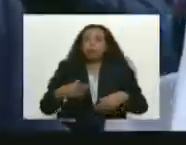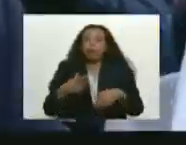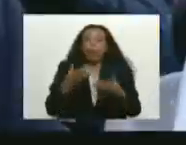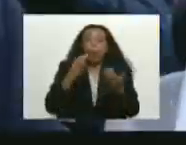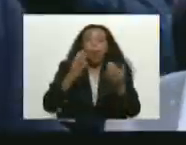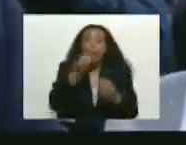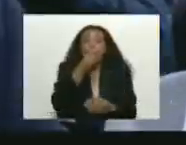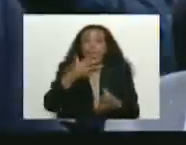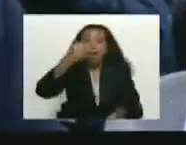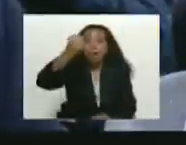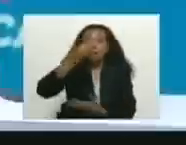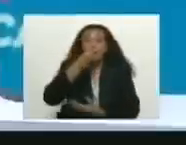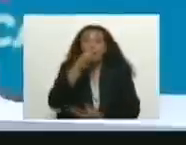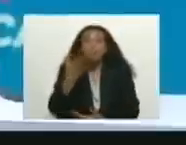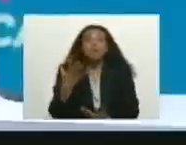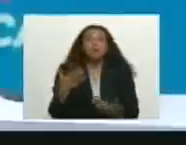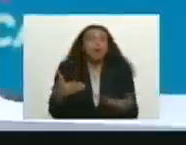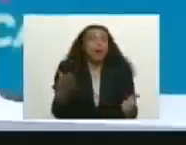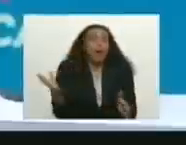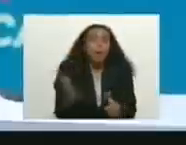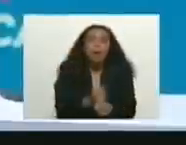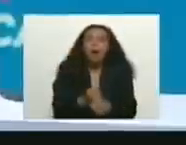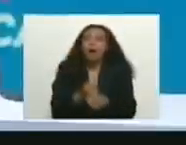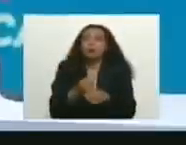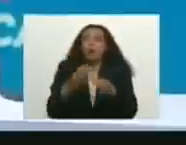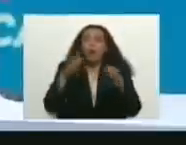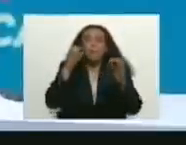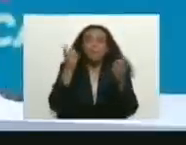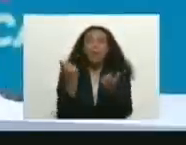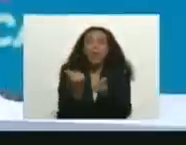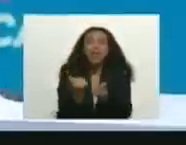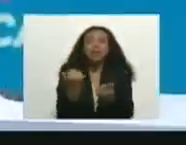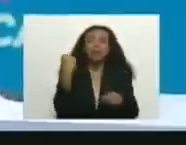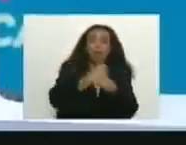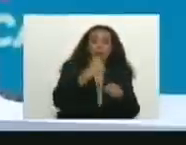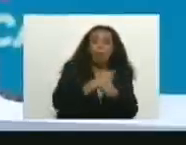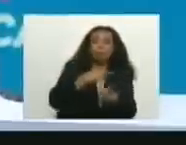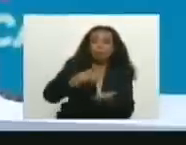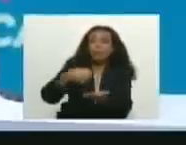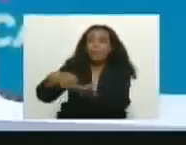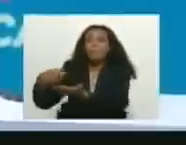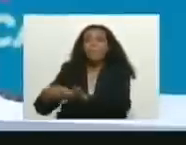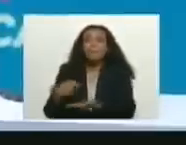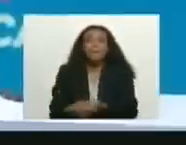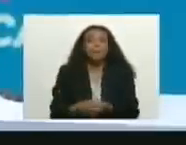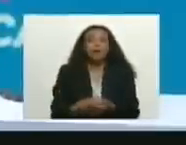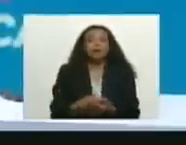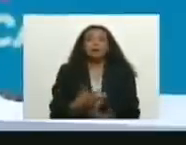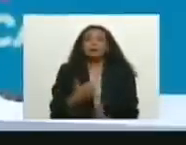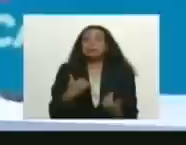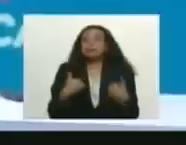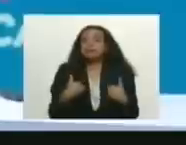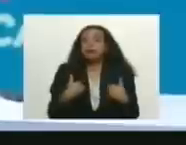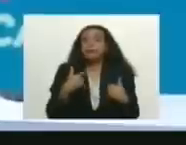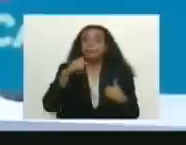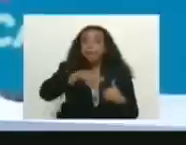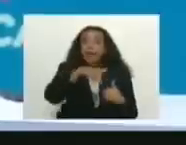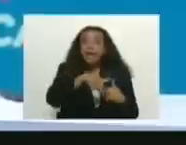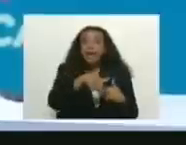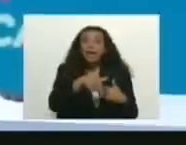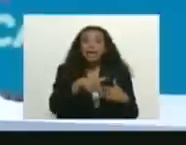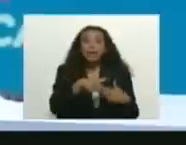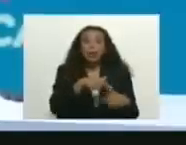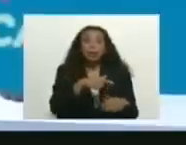con la alimentación, pariendo los recursos para los ingresos de los trabajadores, pariendo por aquí, pariendo por allá. Pero este parto tiene